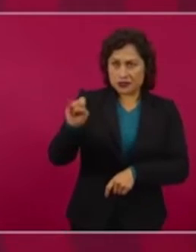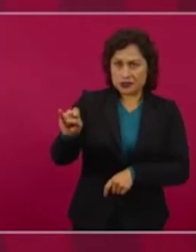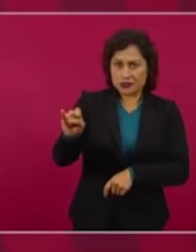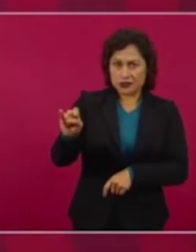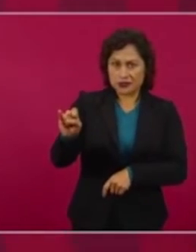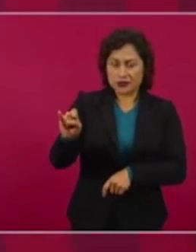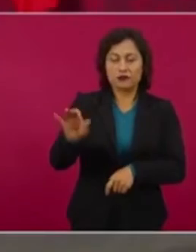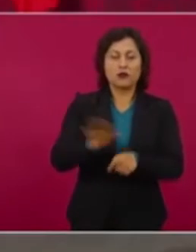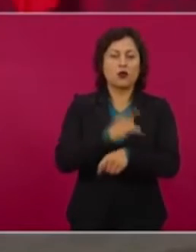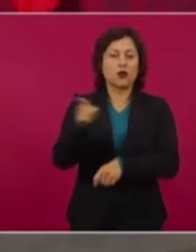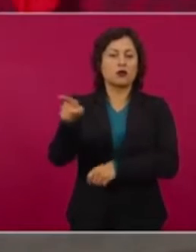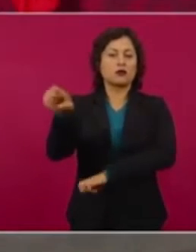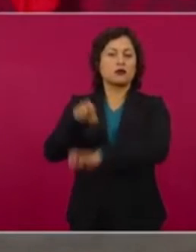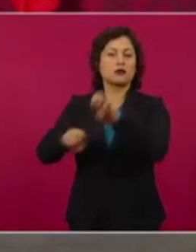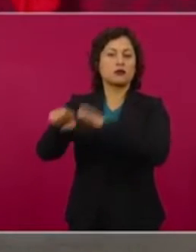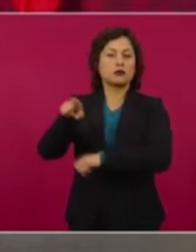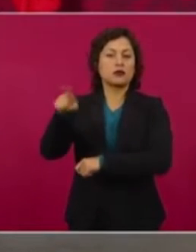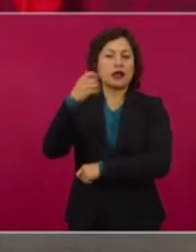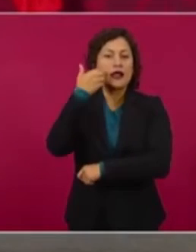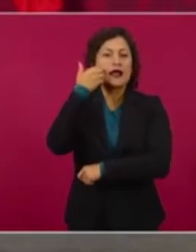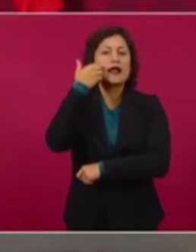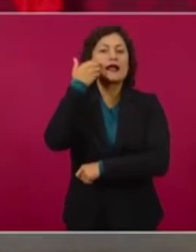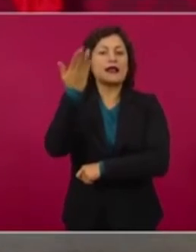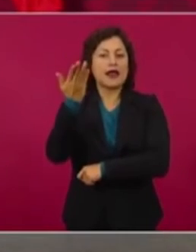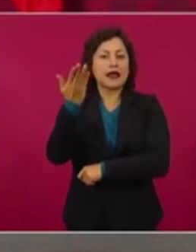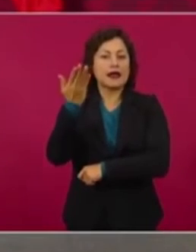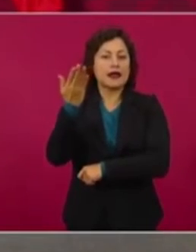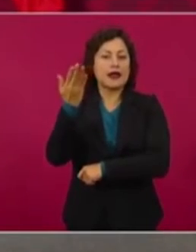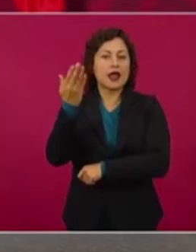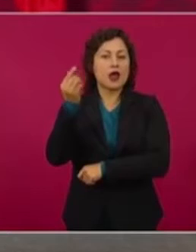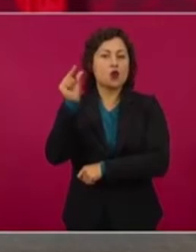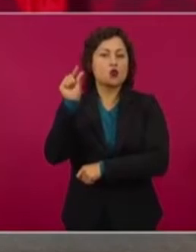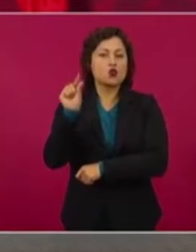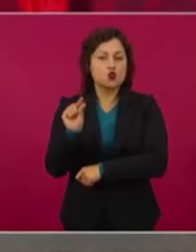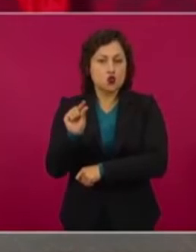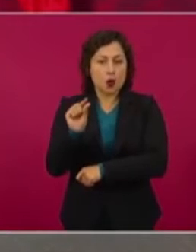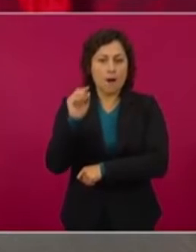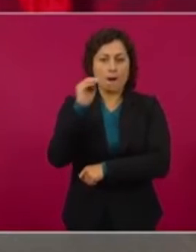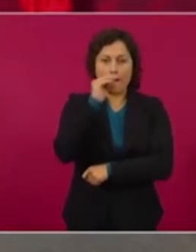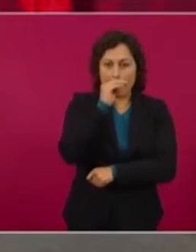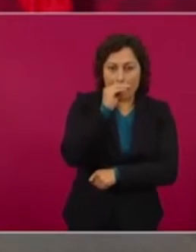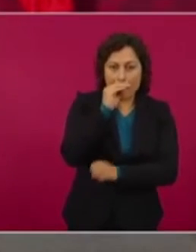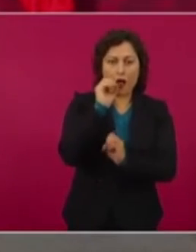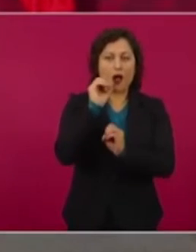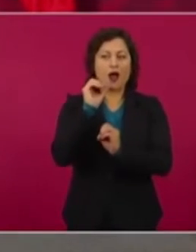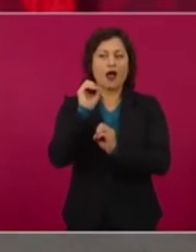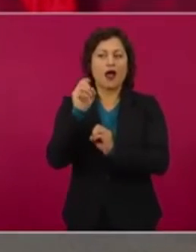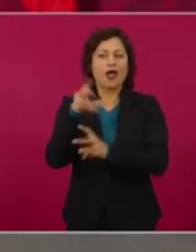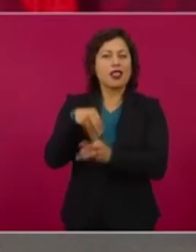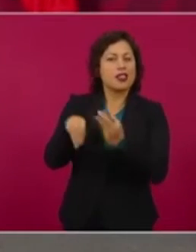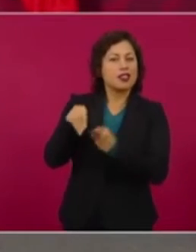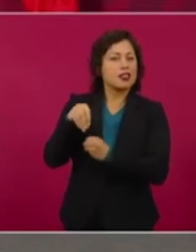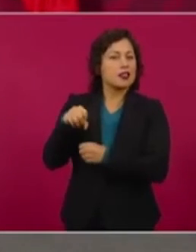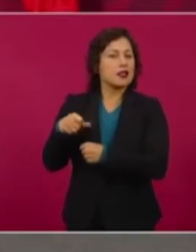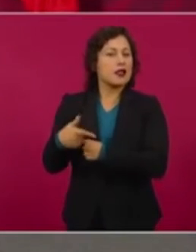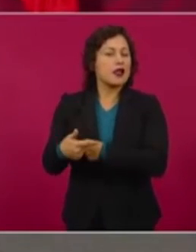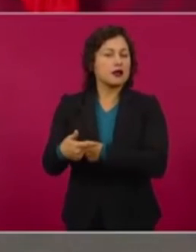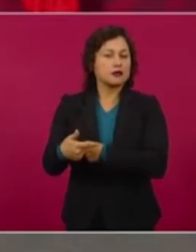porque se le subsidia a las grandes empresas, pues ahí no se puede, porque eso es injusto.